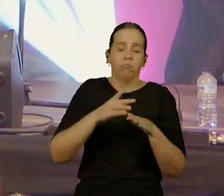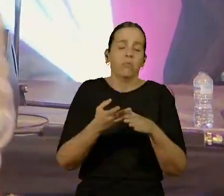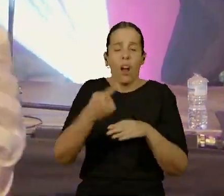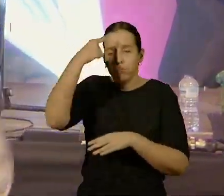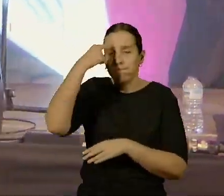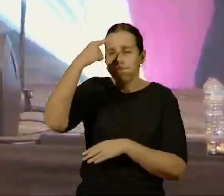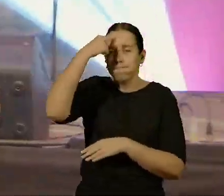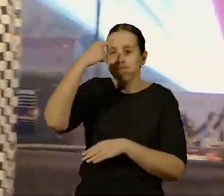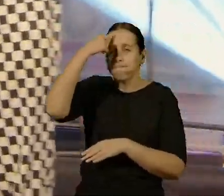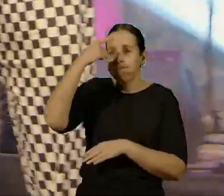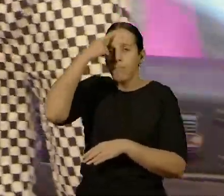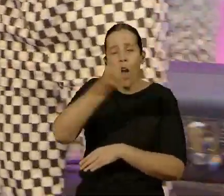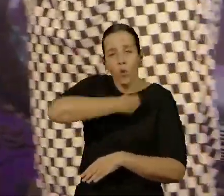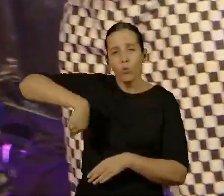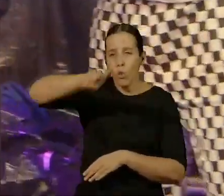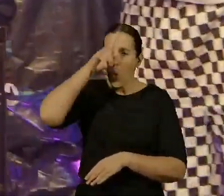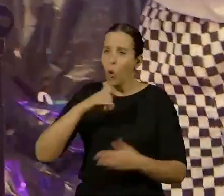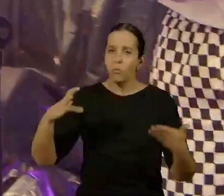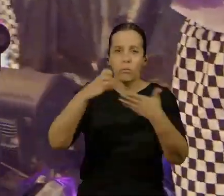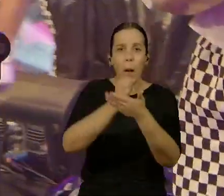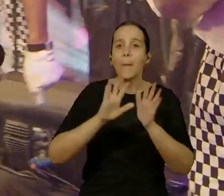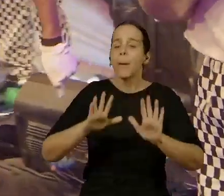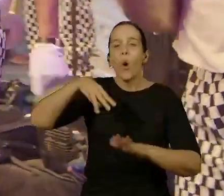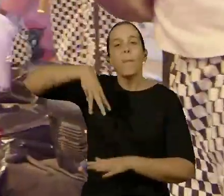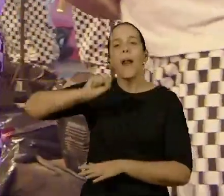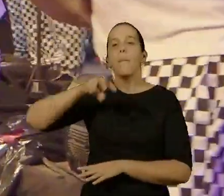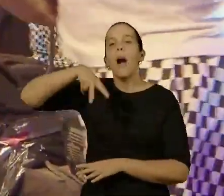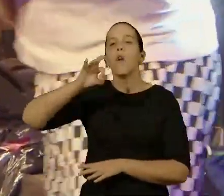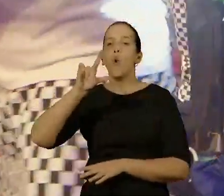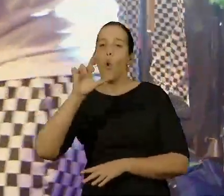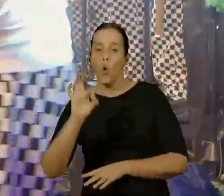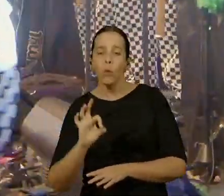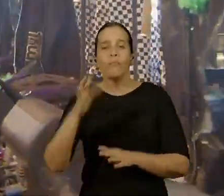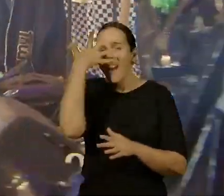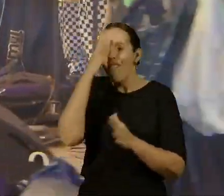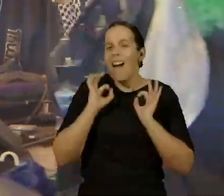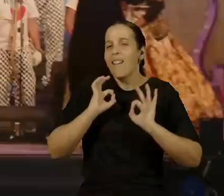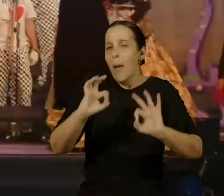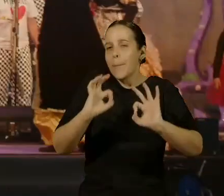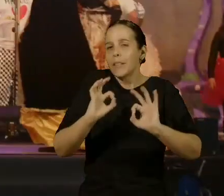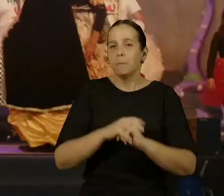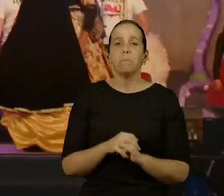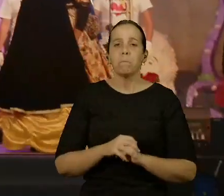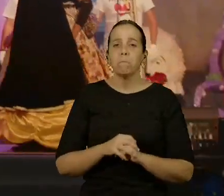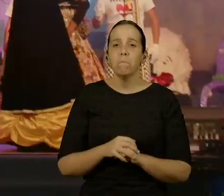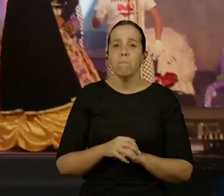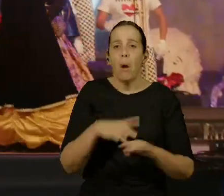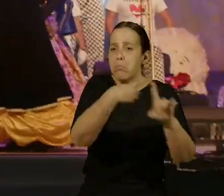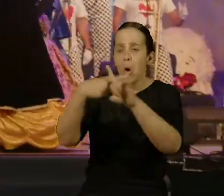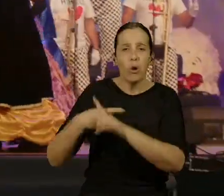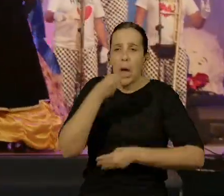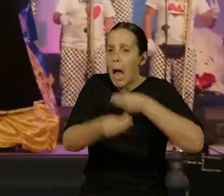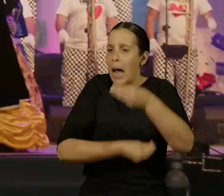huella y a los que todos recordamos. Pero para Manolo el carnaval era especial, intentar no privarse de cualquier